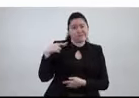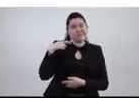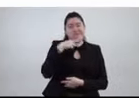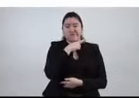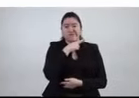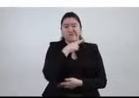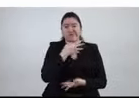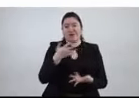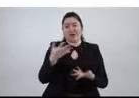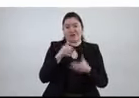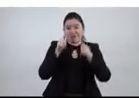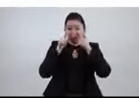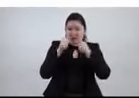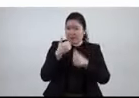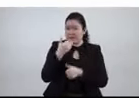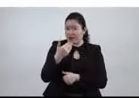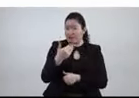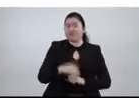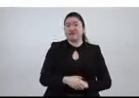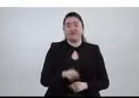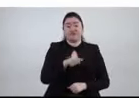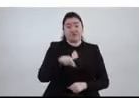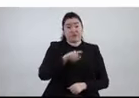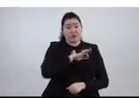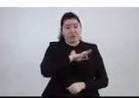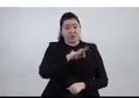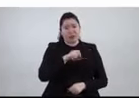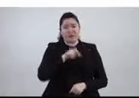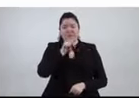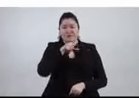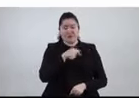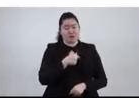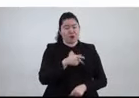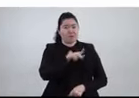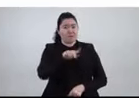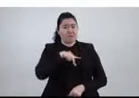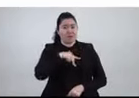la atención. Pueden registrarse en